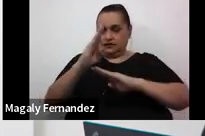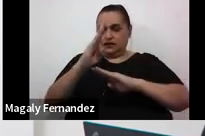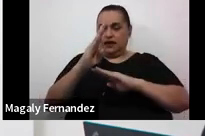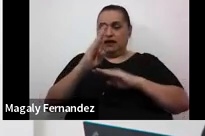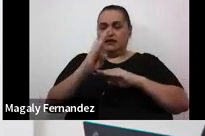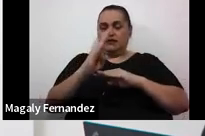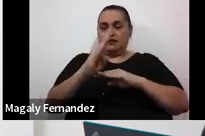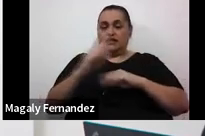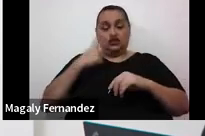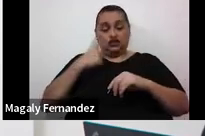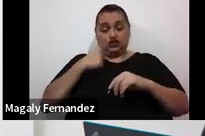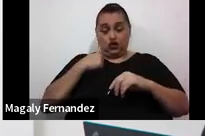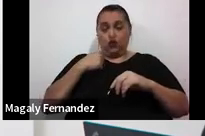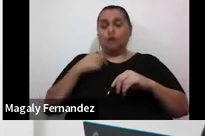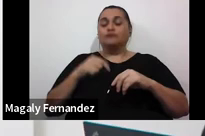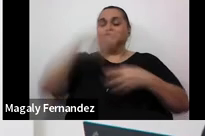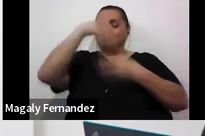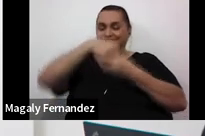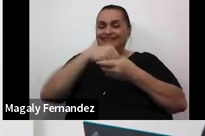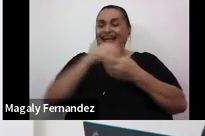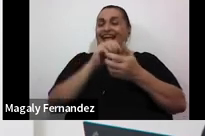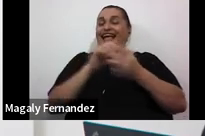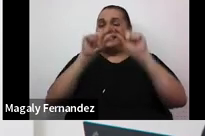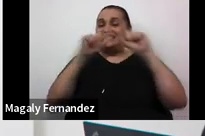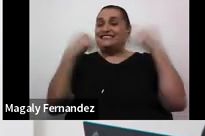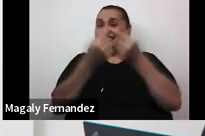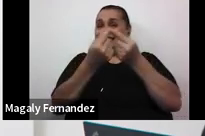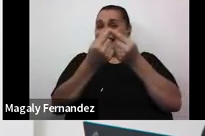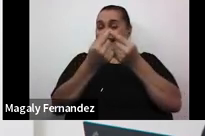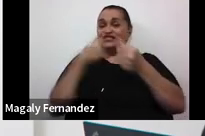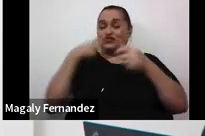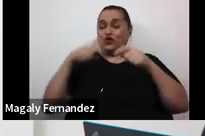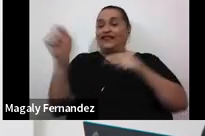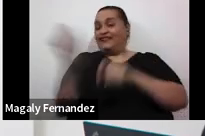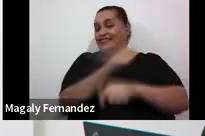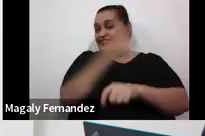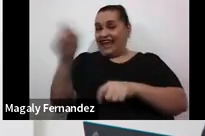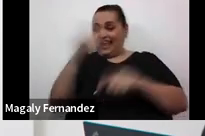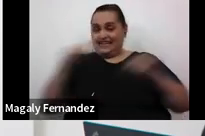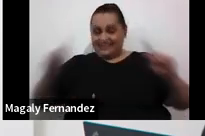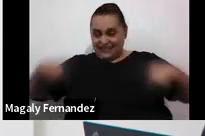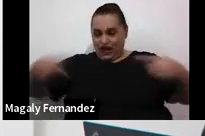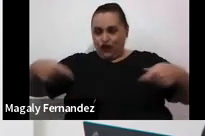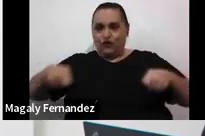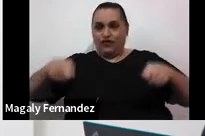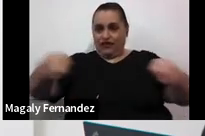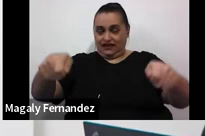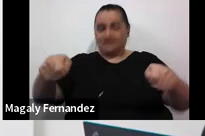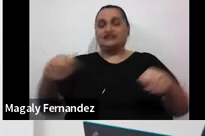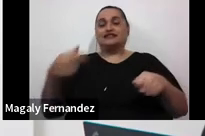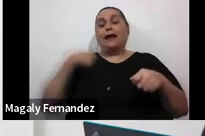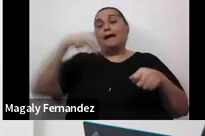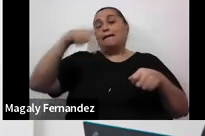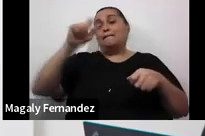yo soy seleccionado Nacional de tenis en silla de ruedas este tengo parla breve que somos una empresa que desarrollamos